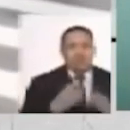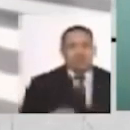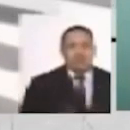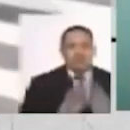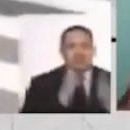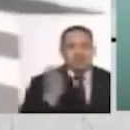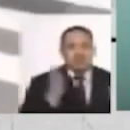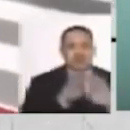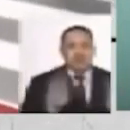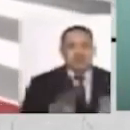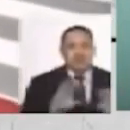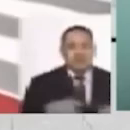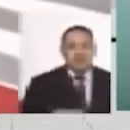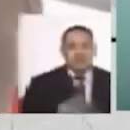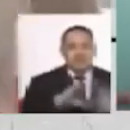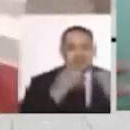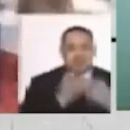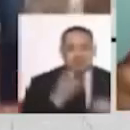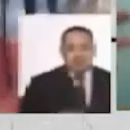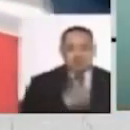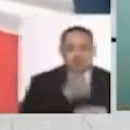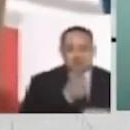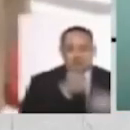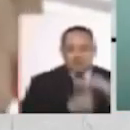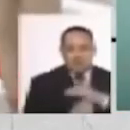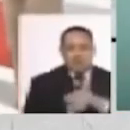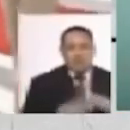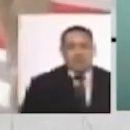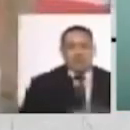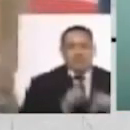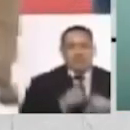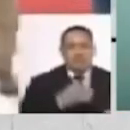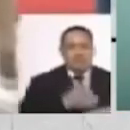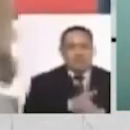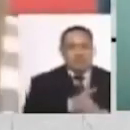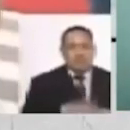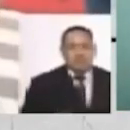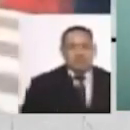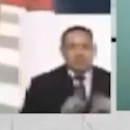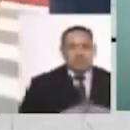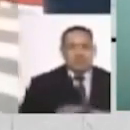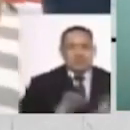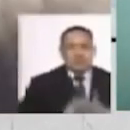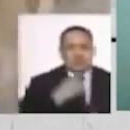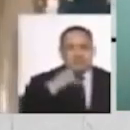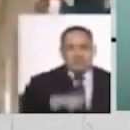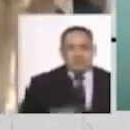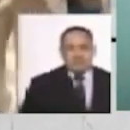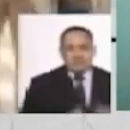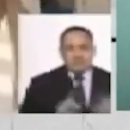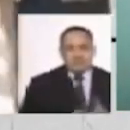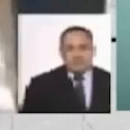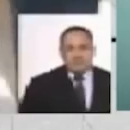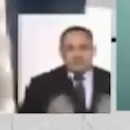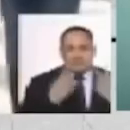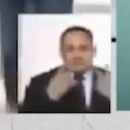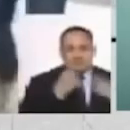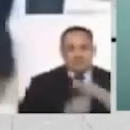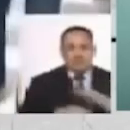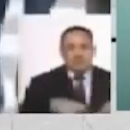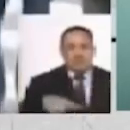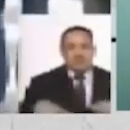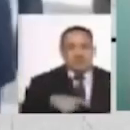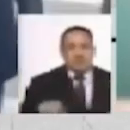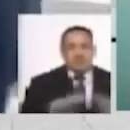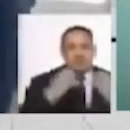flanqueada en conferencia de prensa con el alto mando militar, la policía convocando a marchas a los civiles para que salgan a